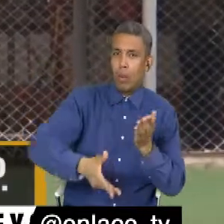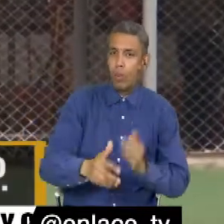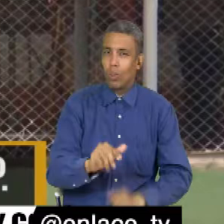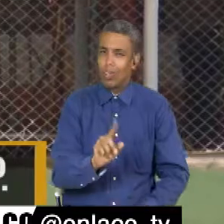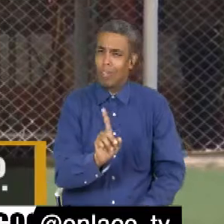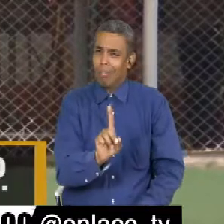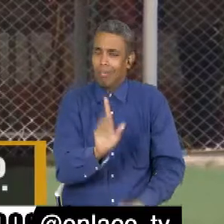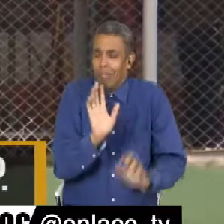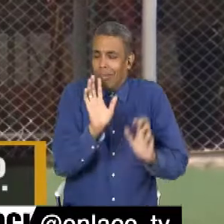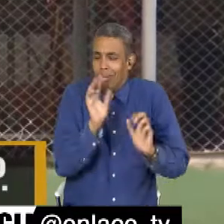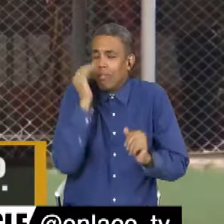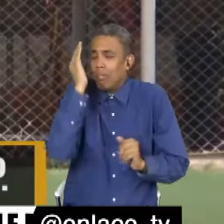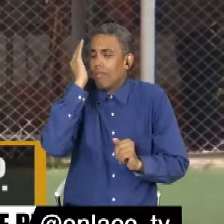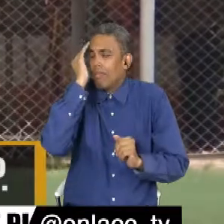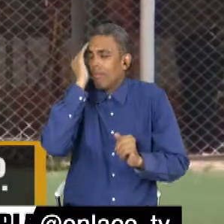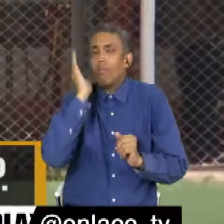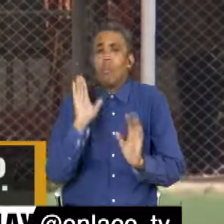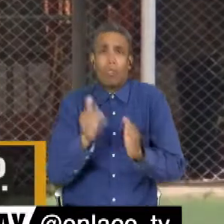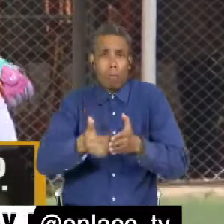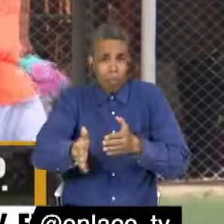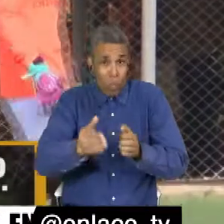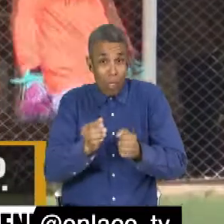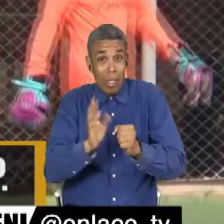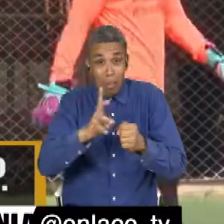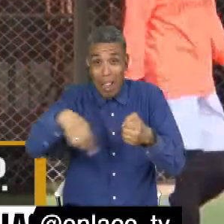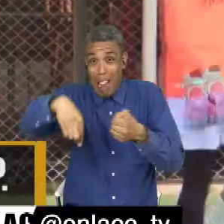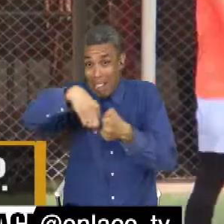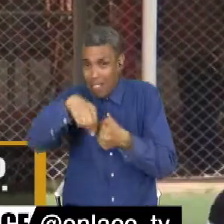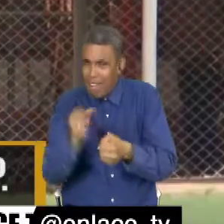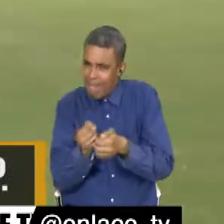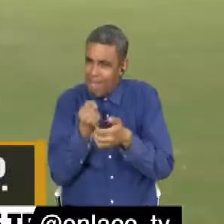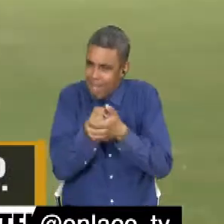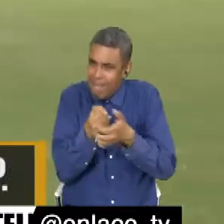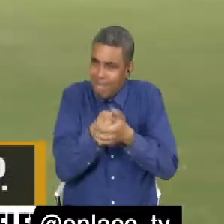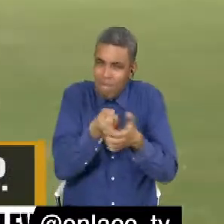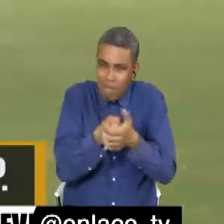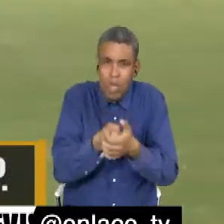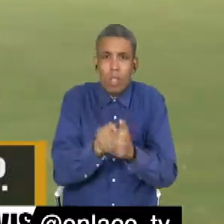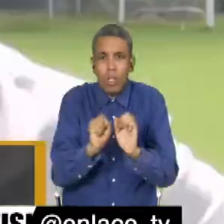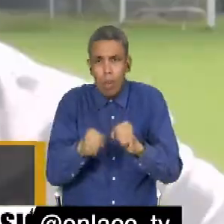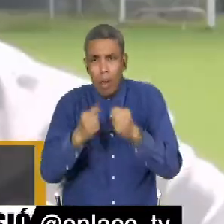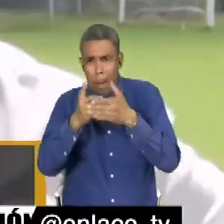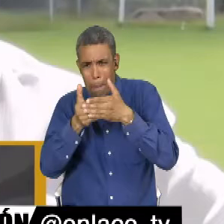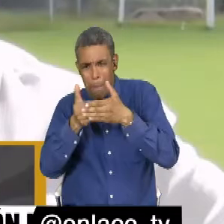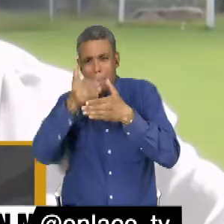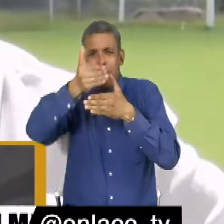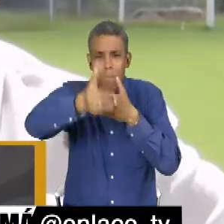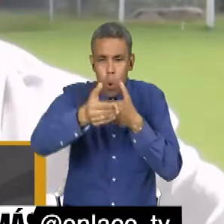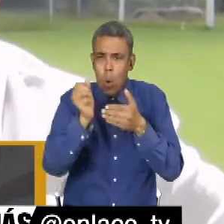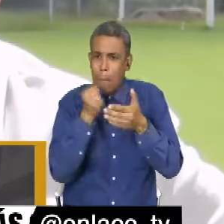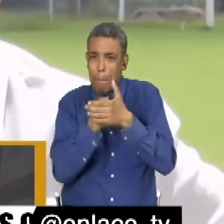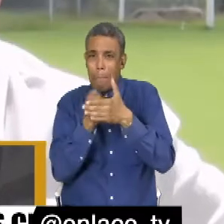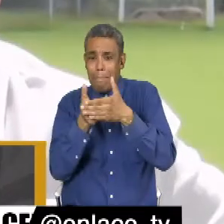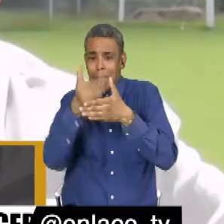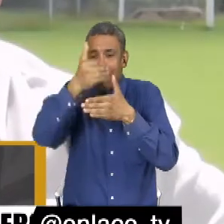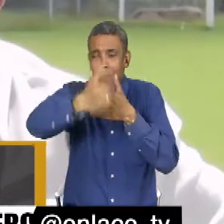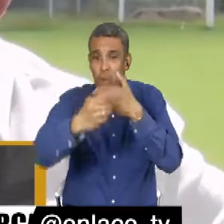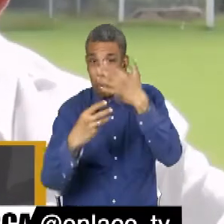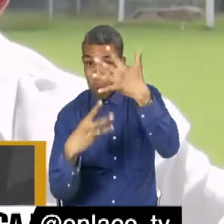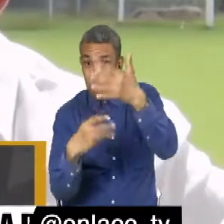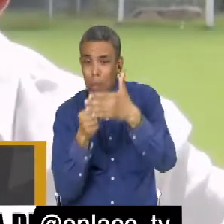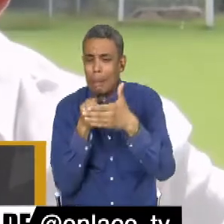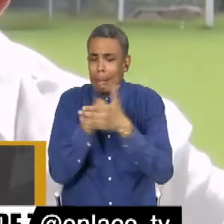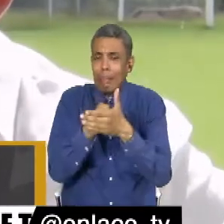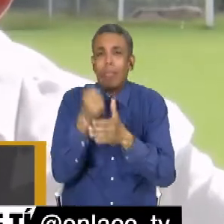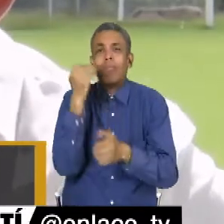Pero siempre estamos ahí en la pelea, siempre estamos buscando la clasificación. El año pasado la perdimos